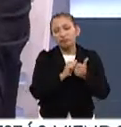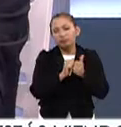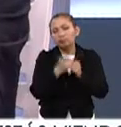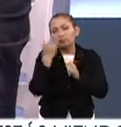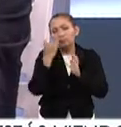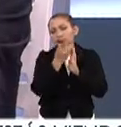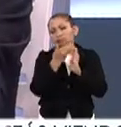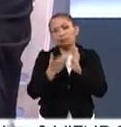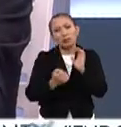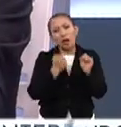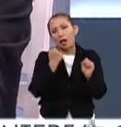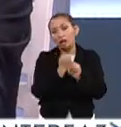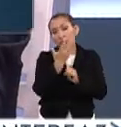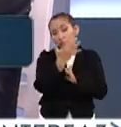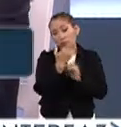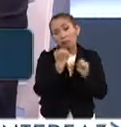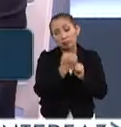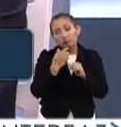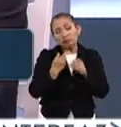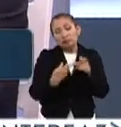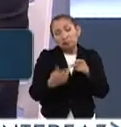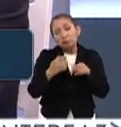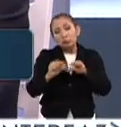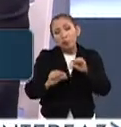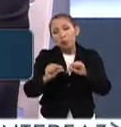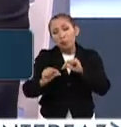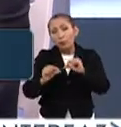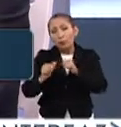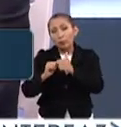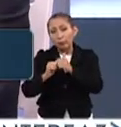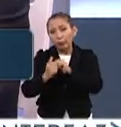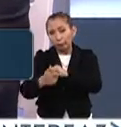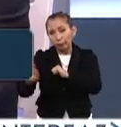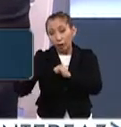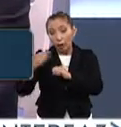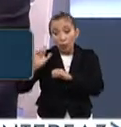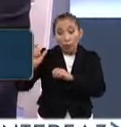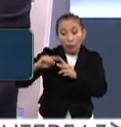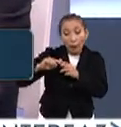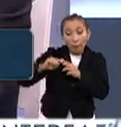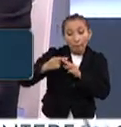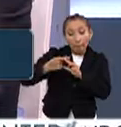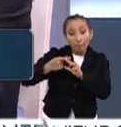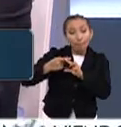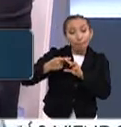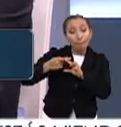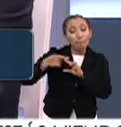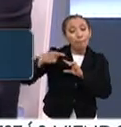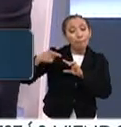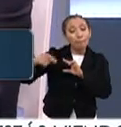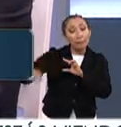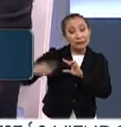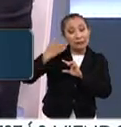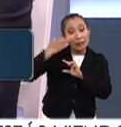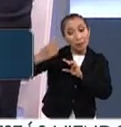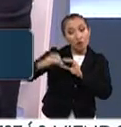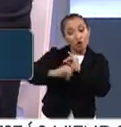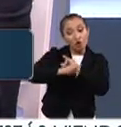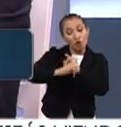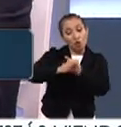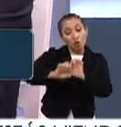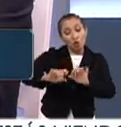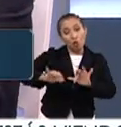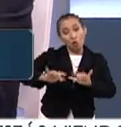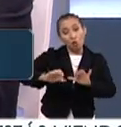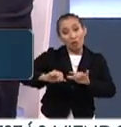lo largo de todos estos 50 años. Pero bueno, a partir del surgimiento de la era digital, la